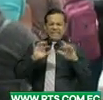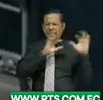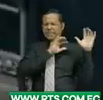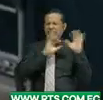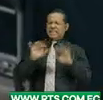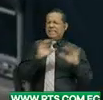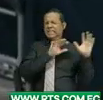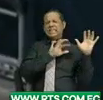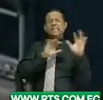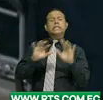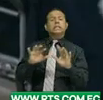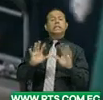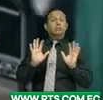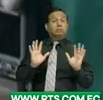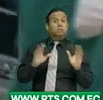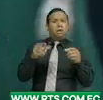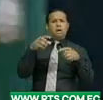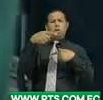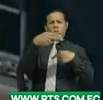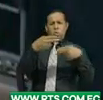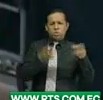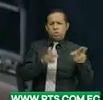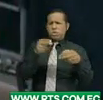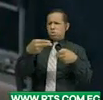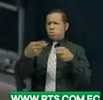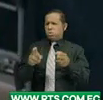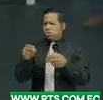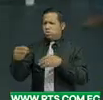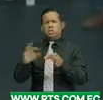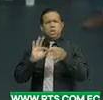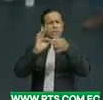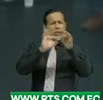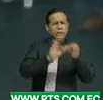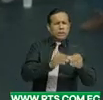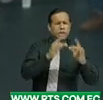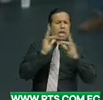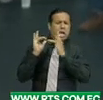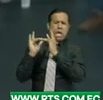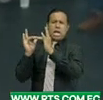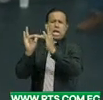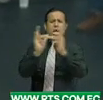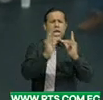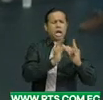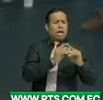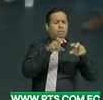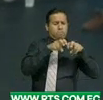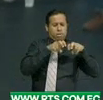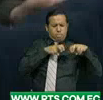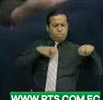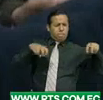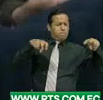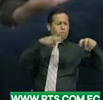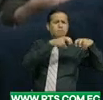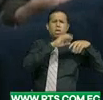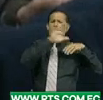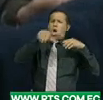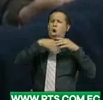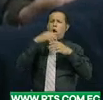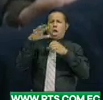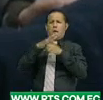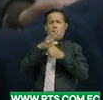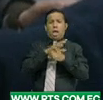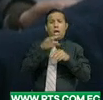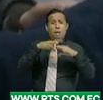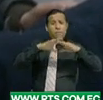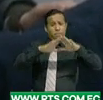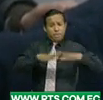coronavirus, consultorios que se transformaron en habitaciones, las sillas en las áreas de espera, todas ocupadas, incluso en el suelo,